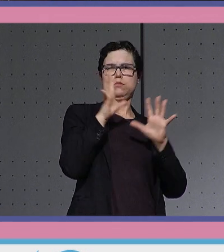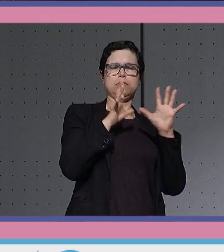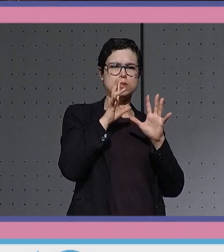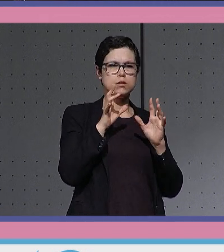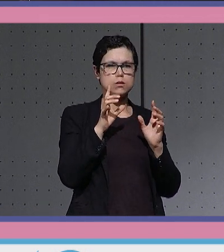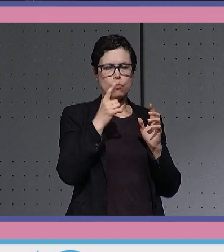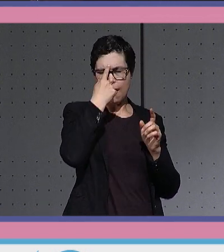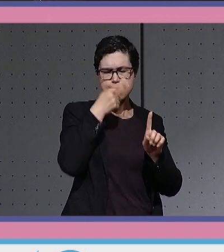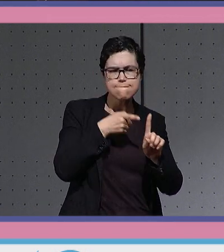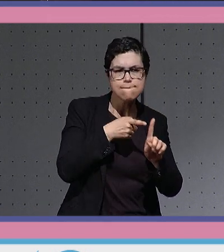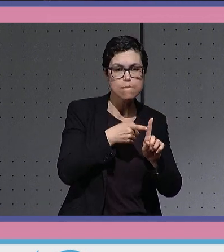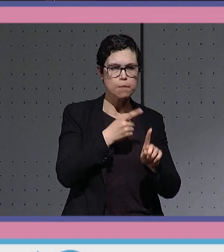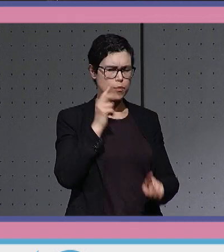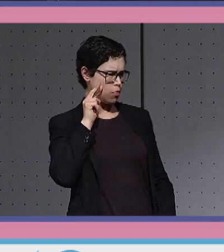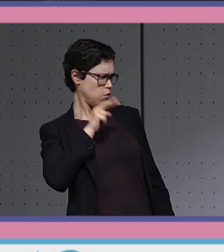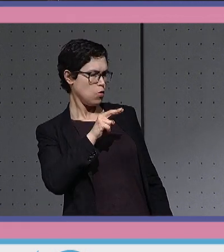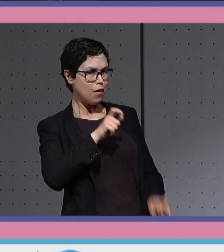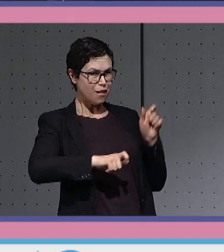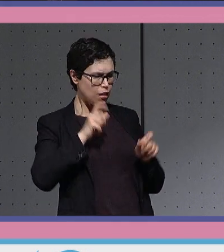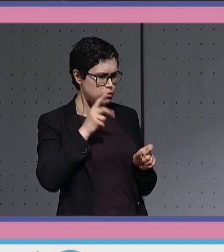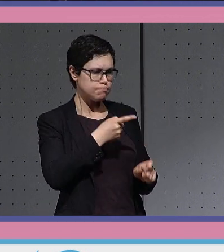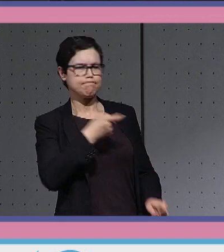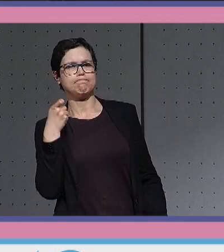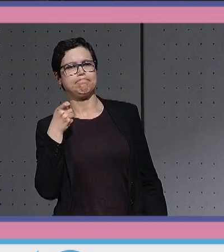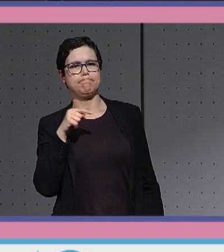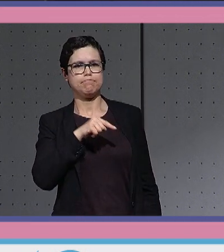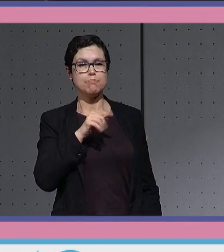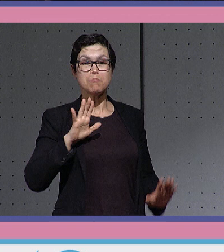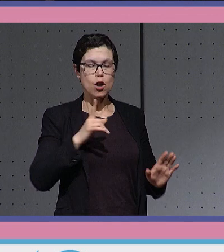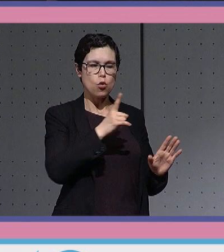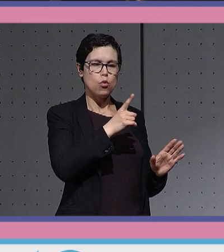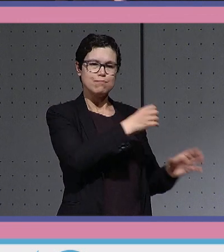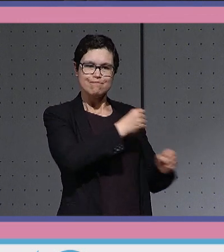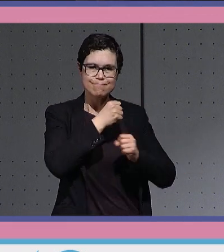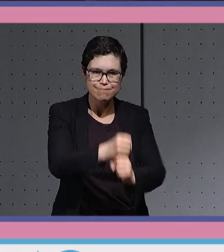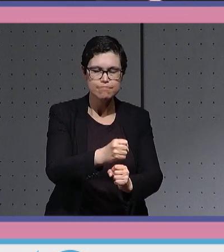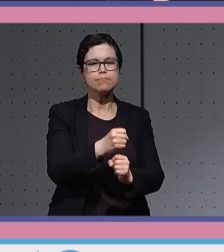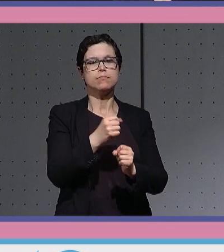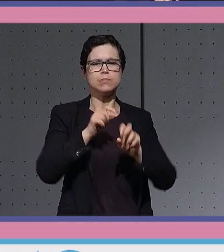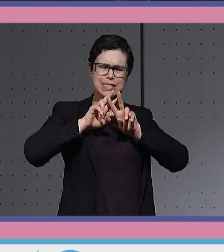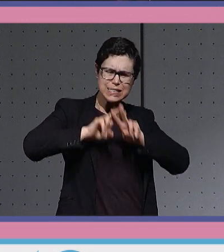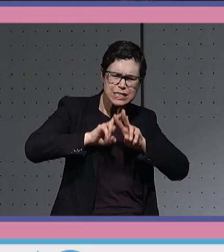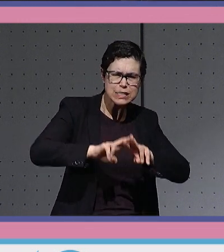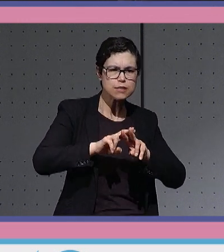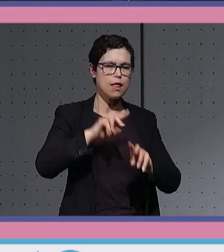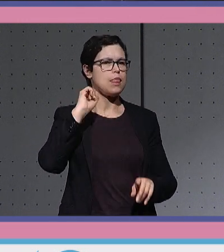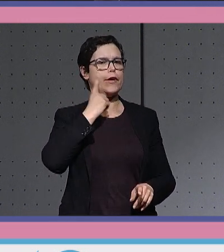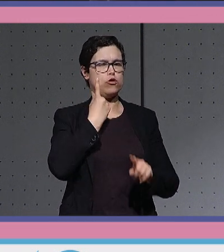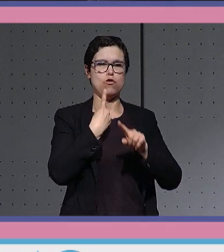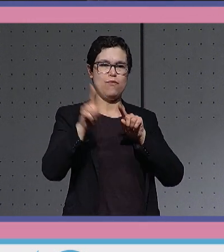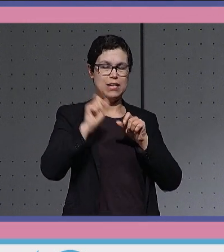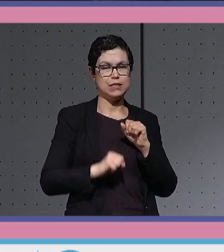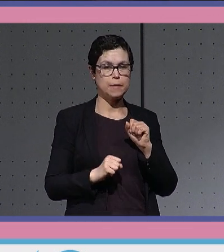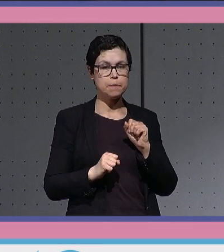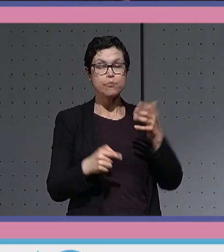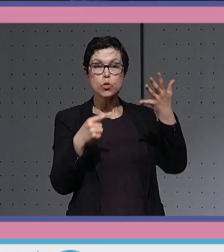estas observaciones que a la gente le alarman tanto. Pero hay que hacer un buen diagnóstico diferencial y es especialmente relevante. Y por último, el tema de la